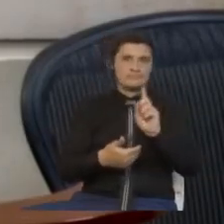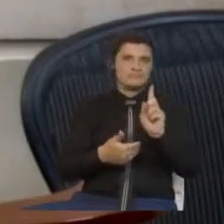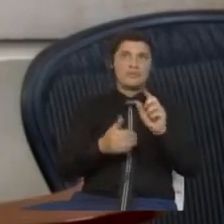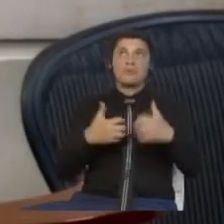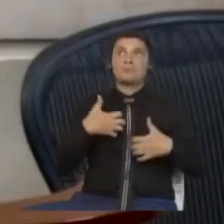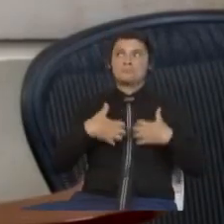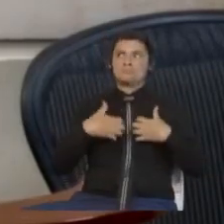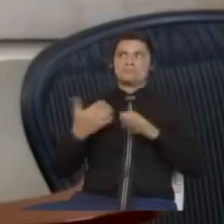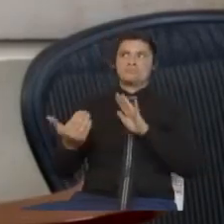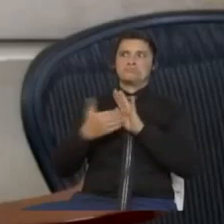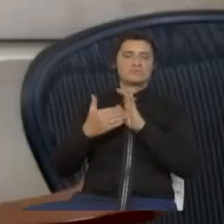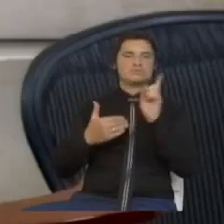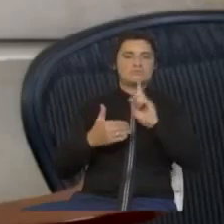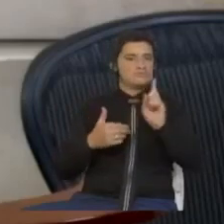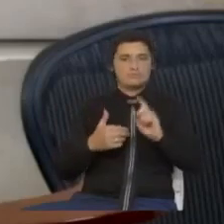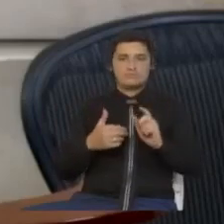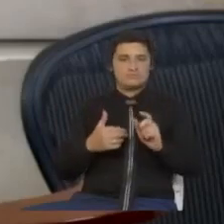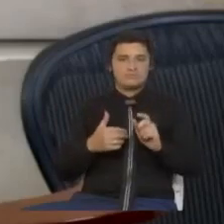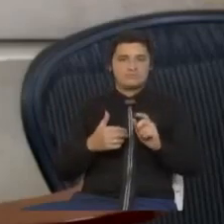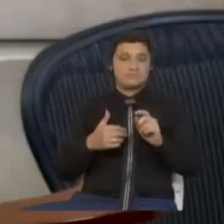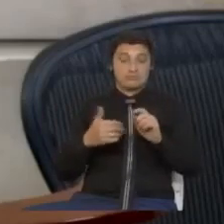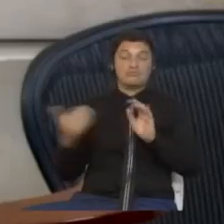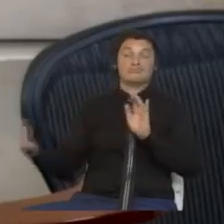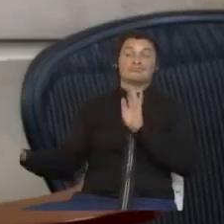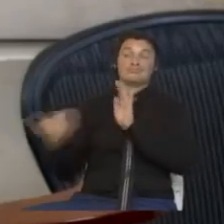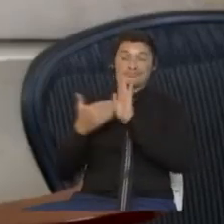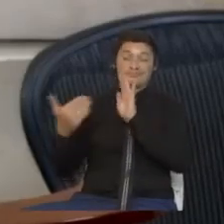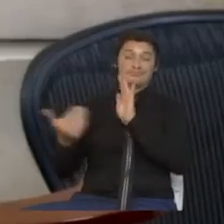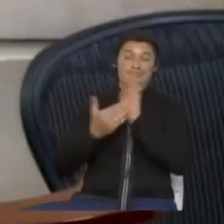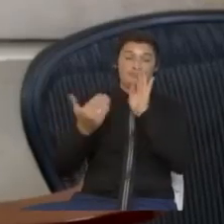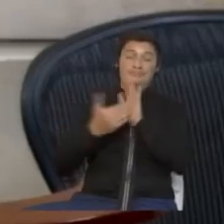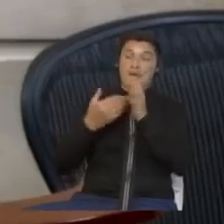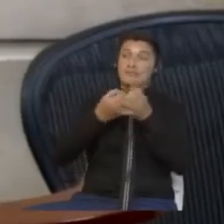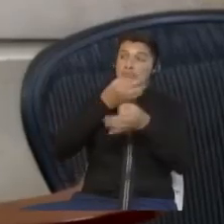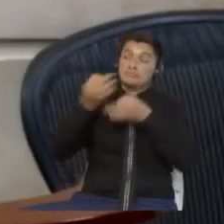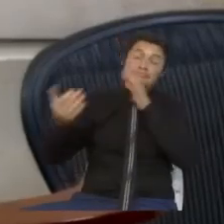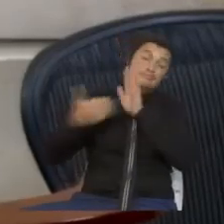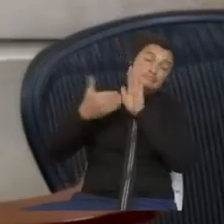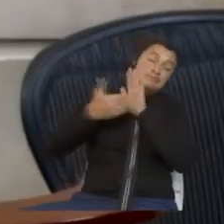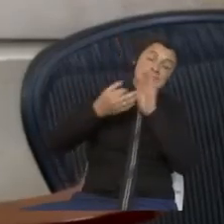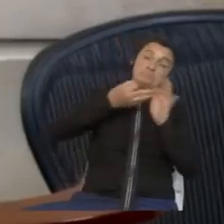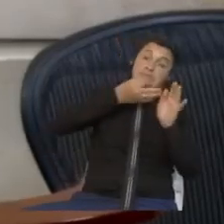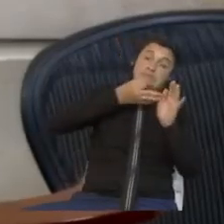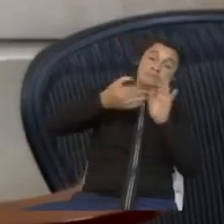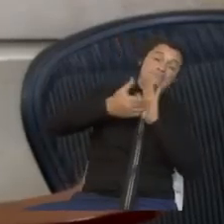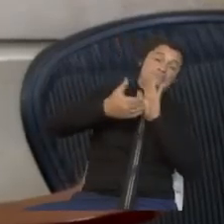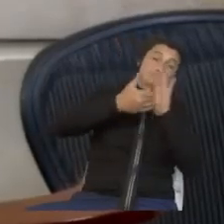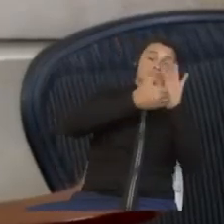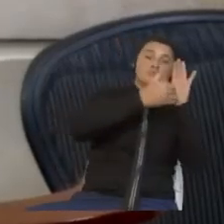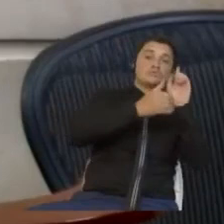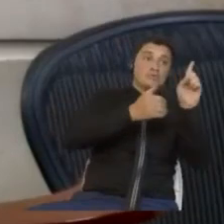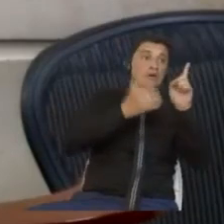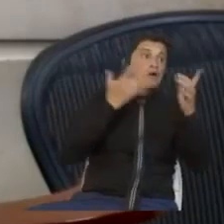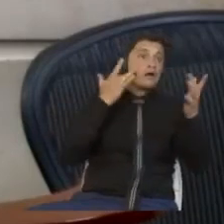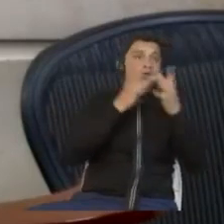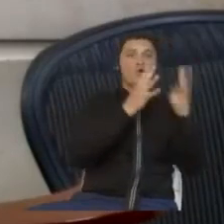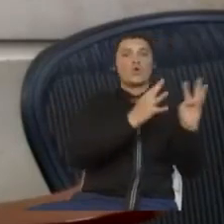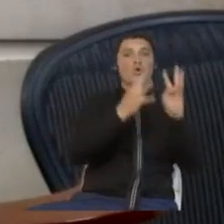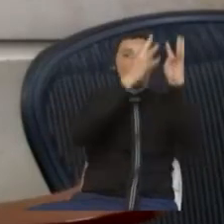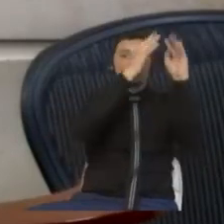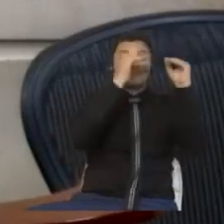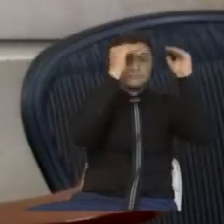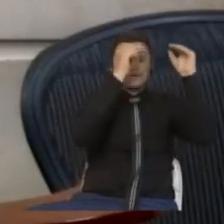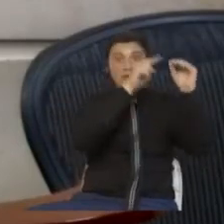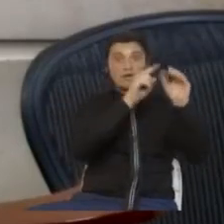temores hemos sido denunciados no solo por prevaricato ante la corte suprema sino por concierto para